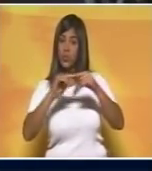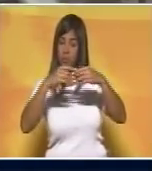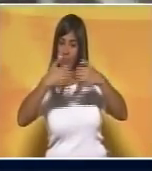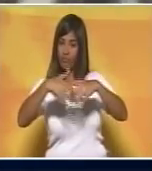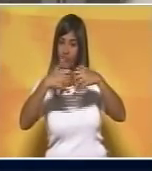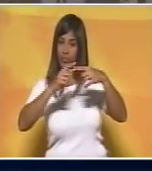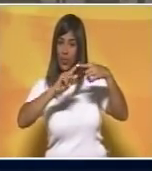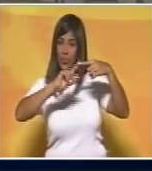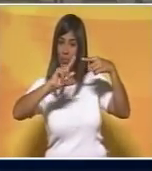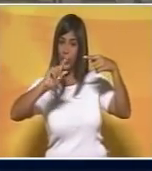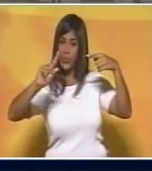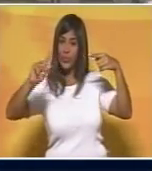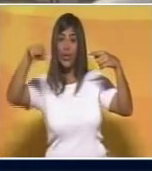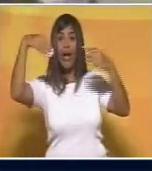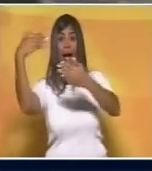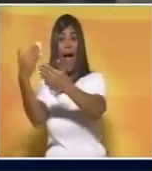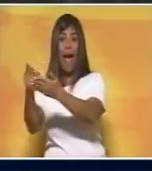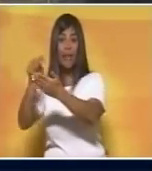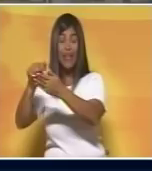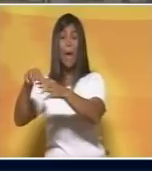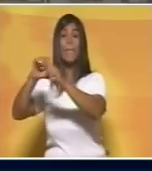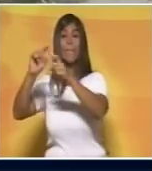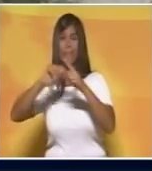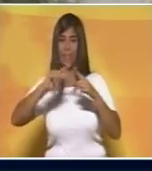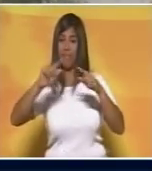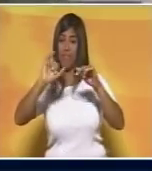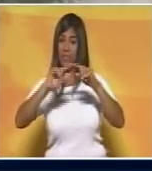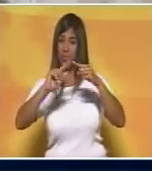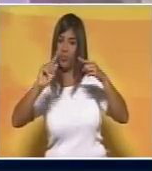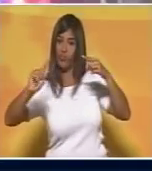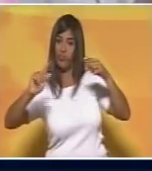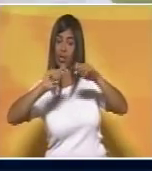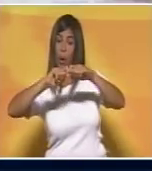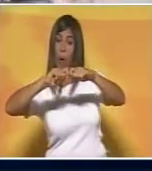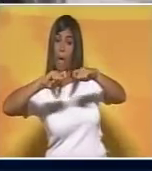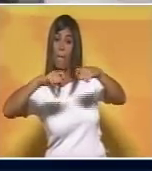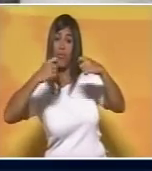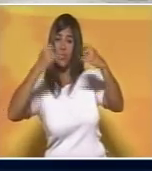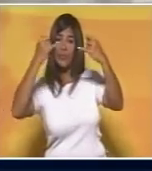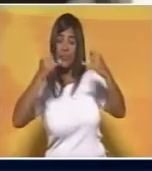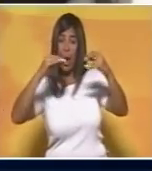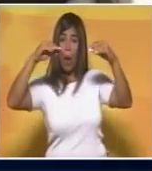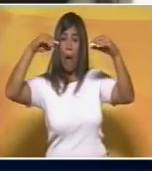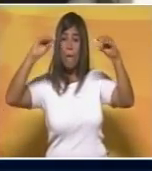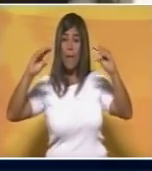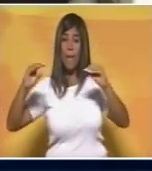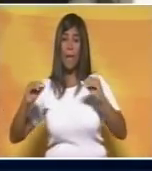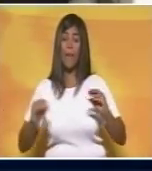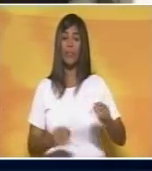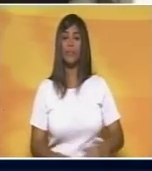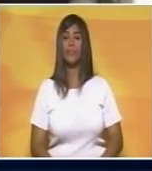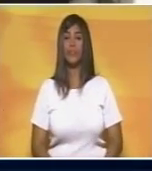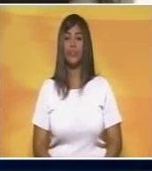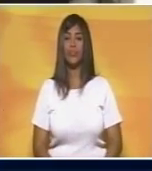de Yacyretá y Salto Grande y que se produjo de manera automática, sin intervención humana.